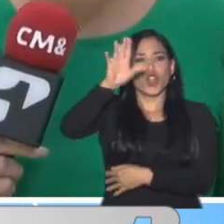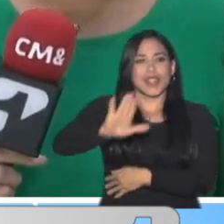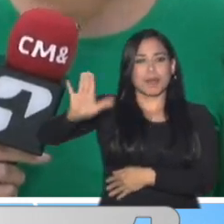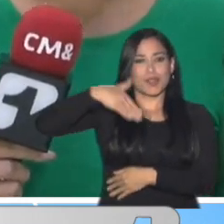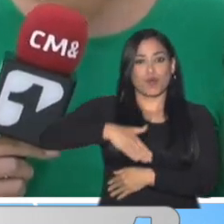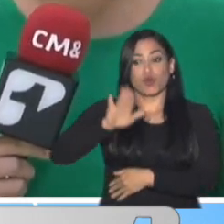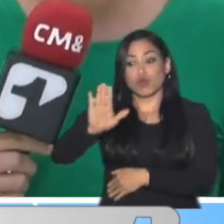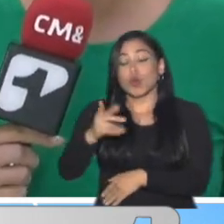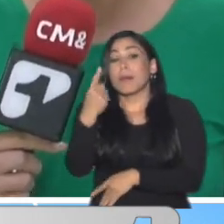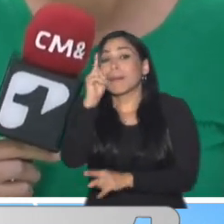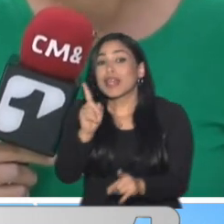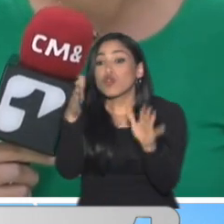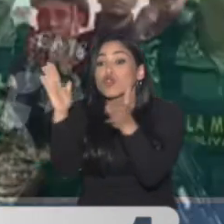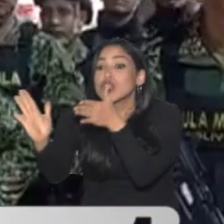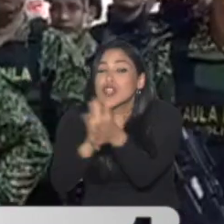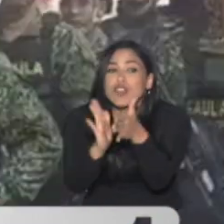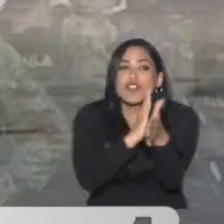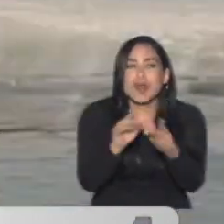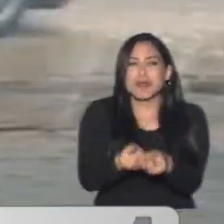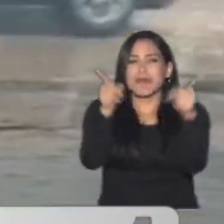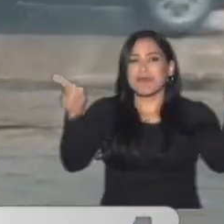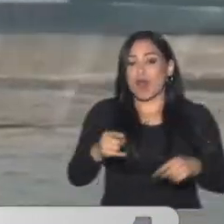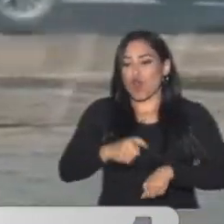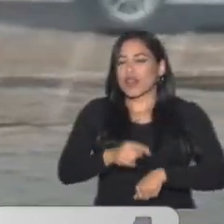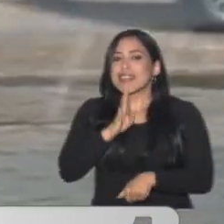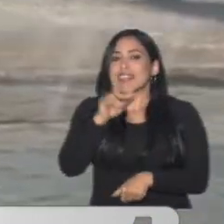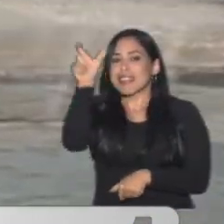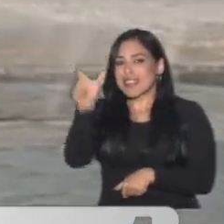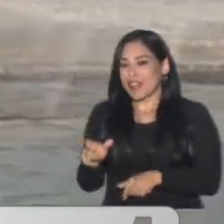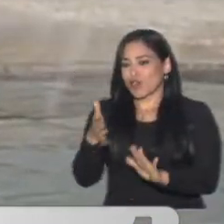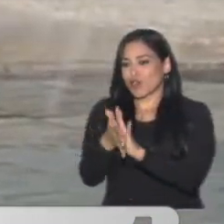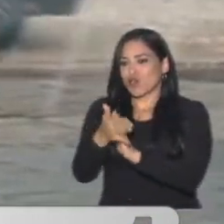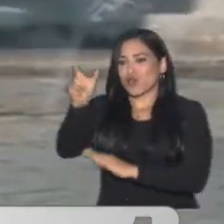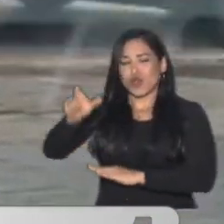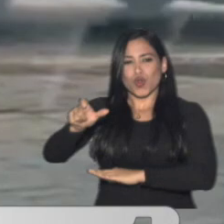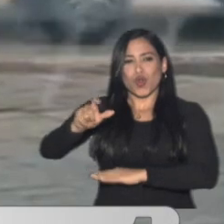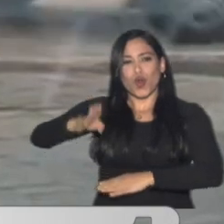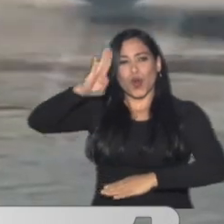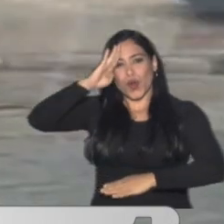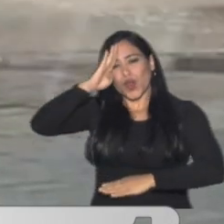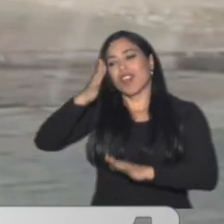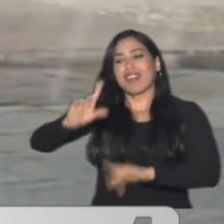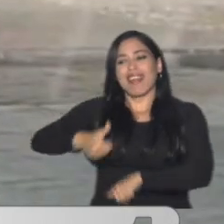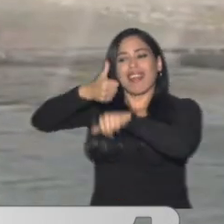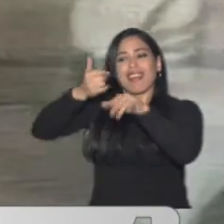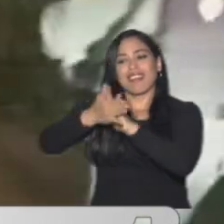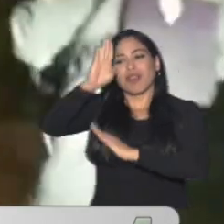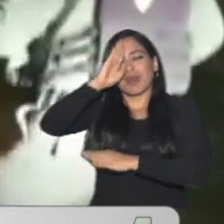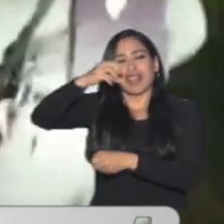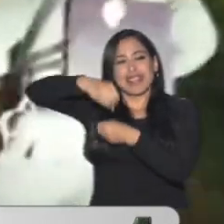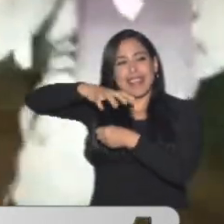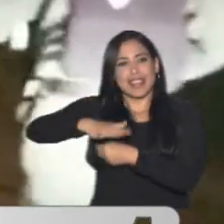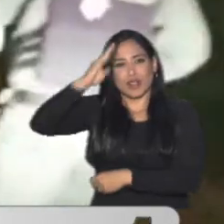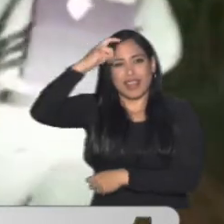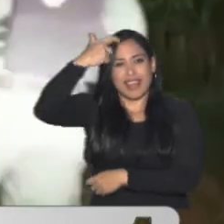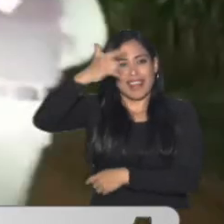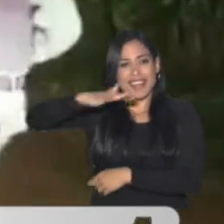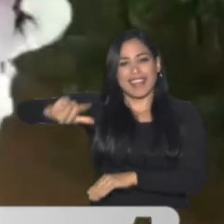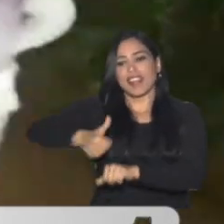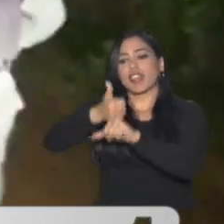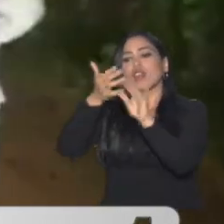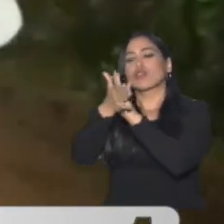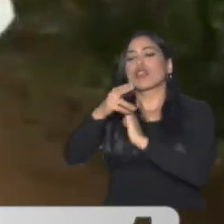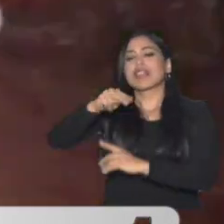departamento pero esta información vamos a ampliar la está ahora con el comandante de la policía metropolitana de cartagena general